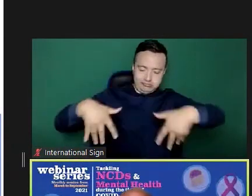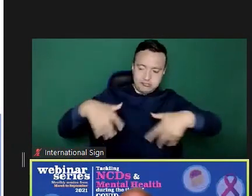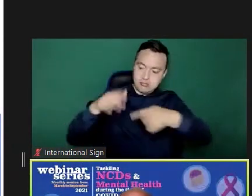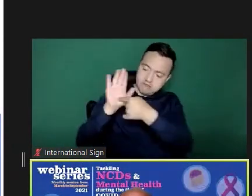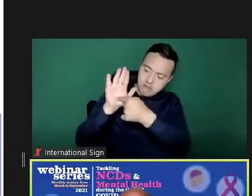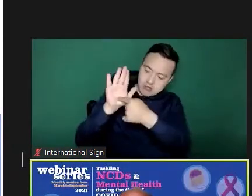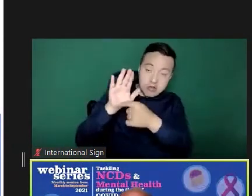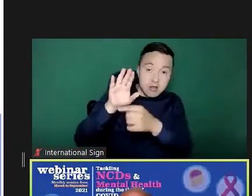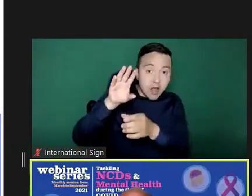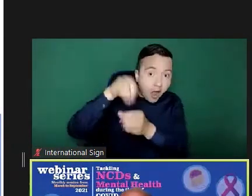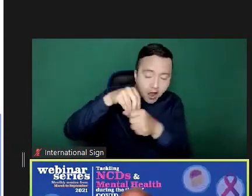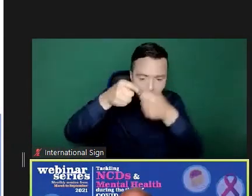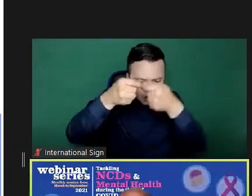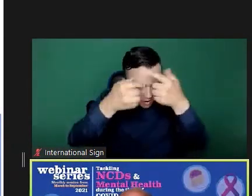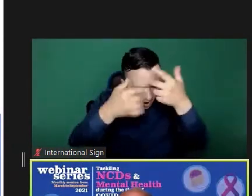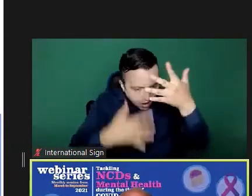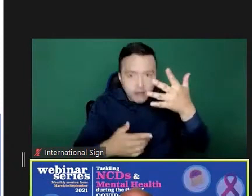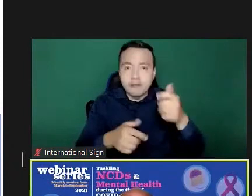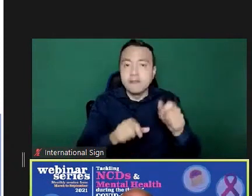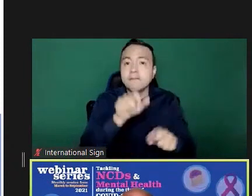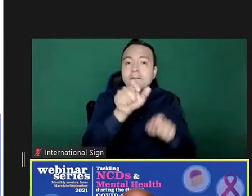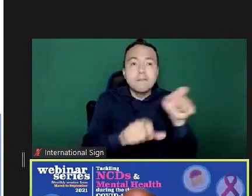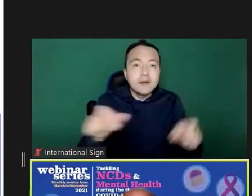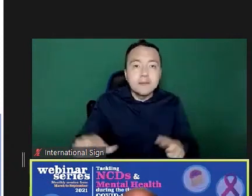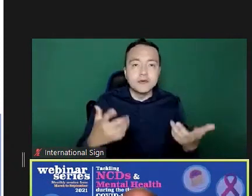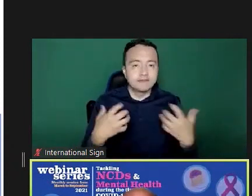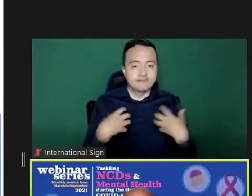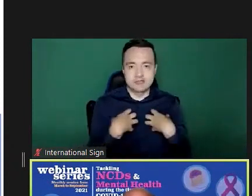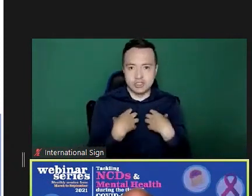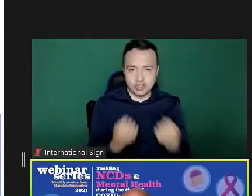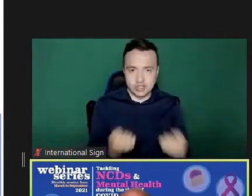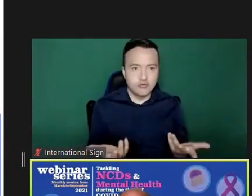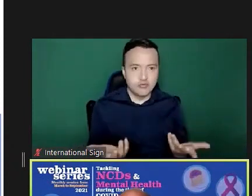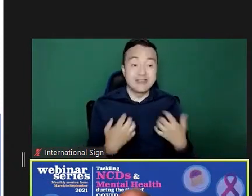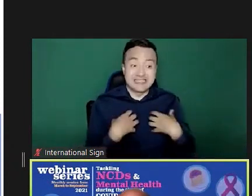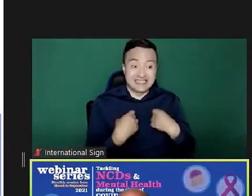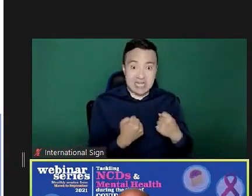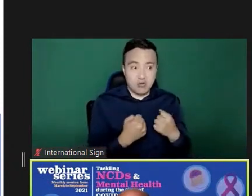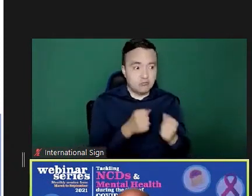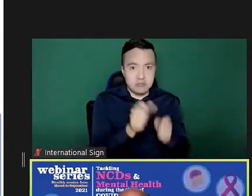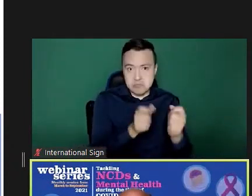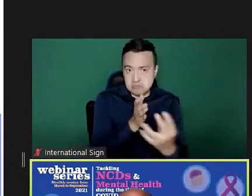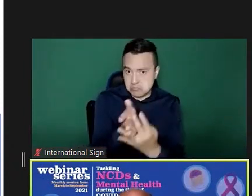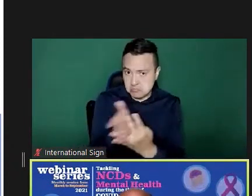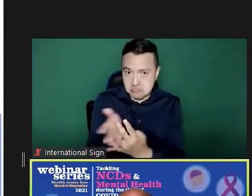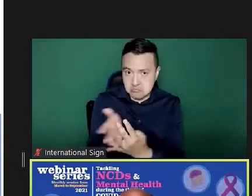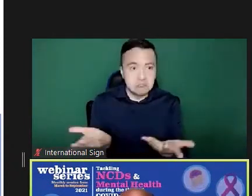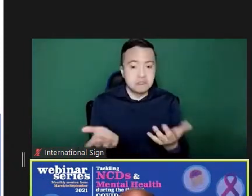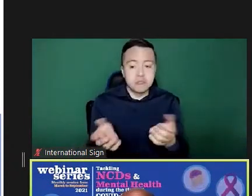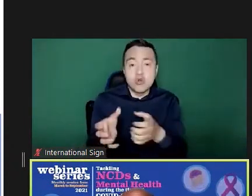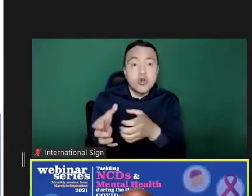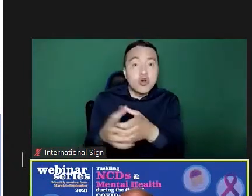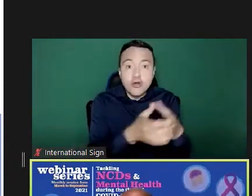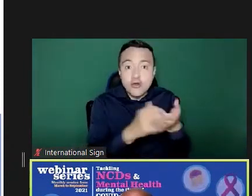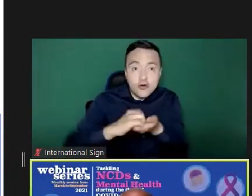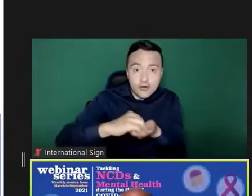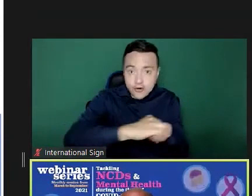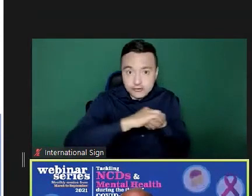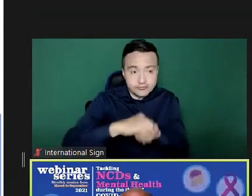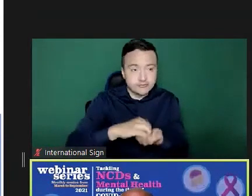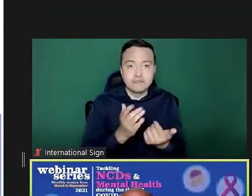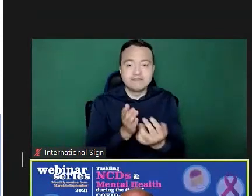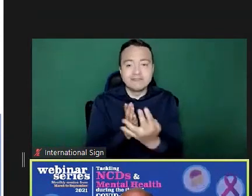cobertura de salud, que incluye servicios de salud, organizaciones de salud, acción intersectorial, acceso a la salud, que también